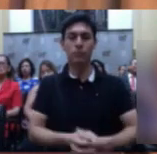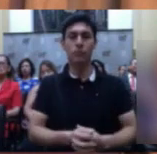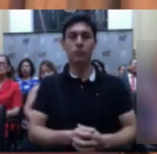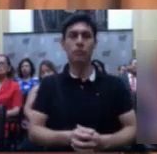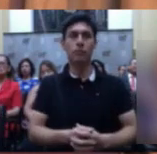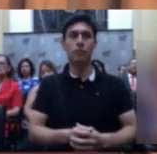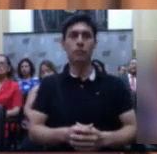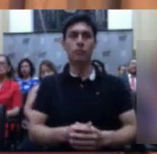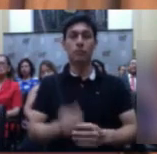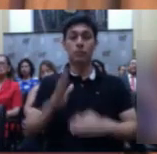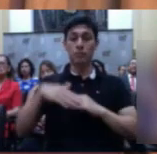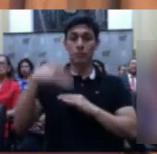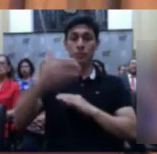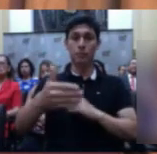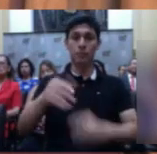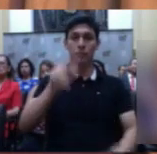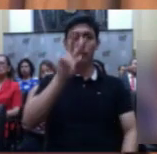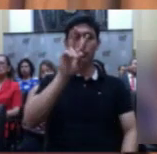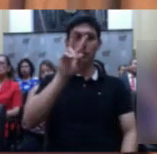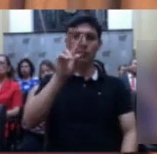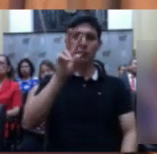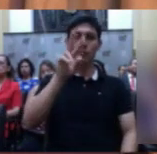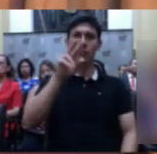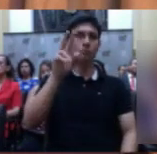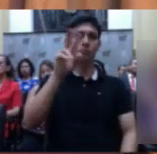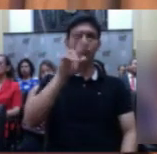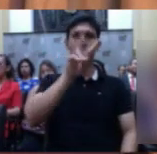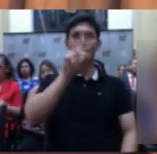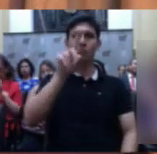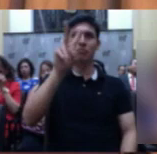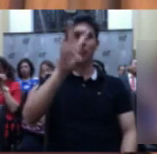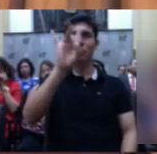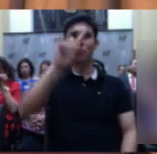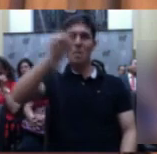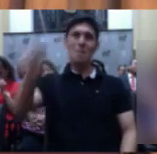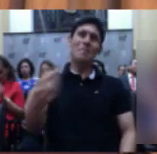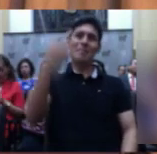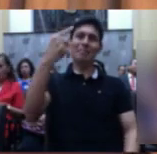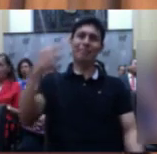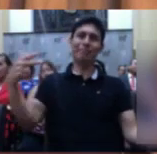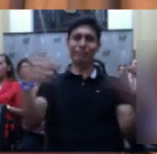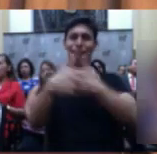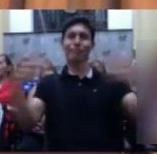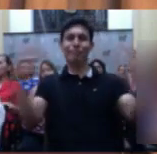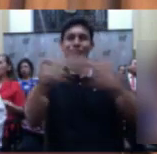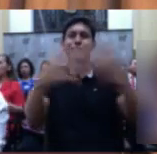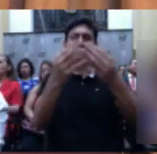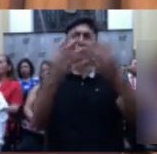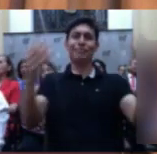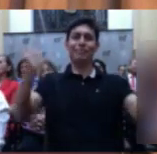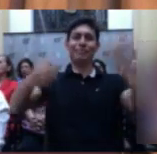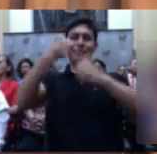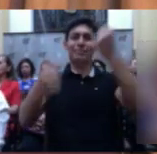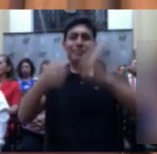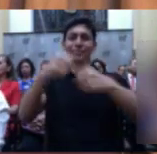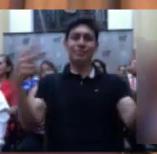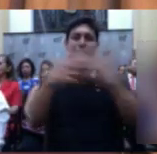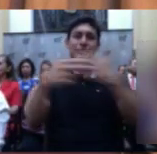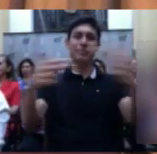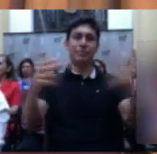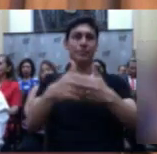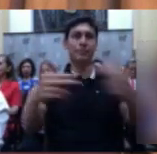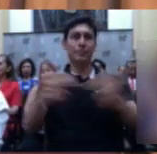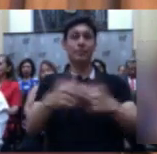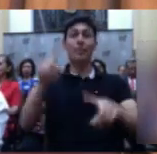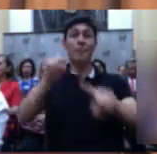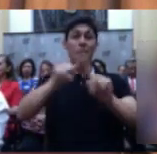unos 28.500 vehículos transitan por dicho puente. Antes de su construcción, transitarlo